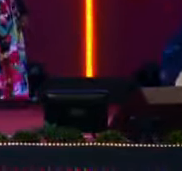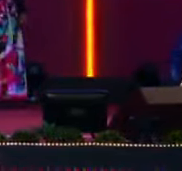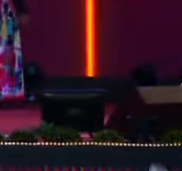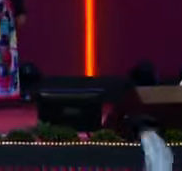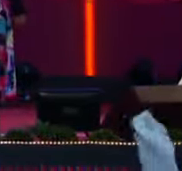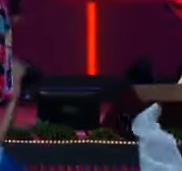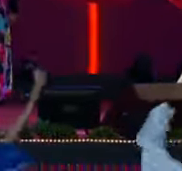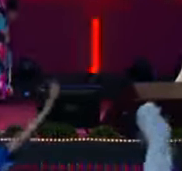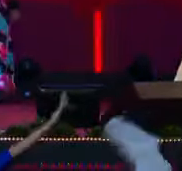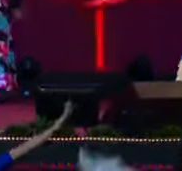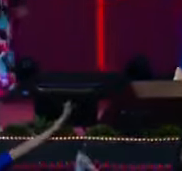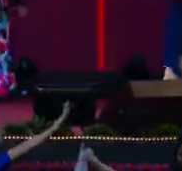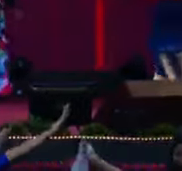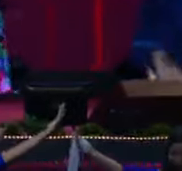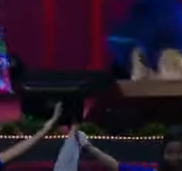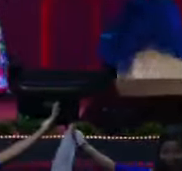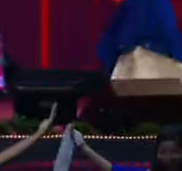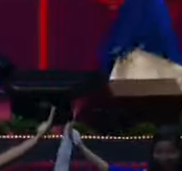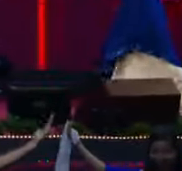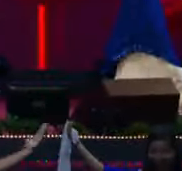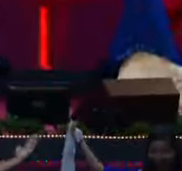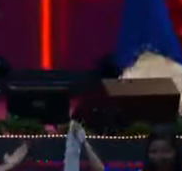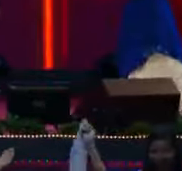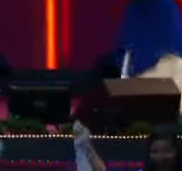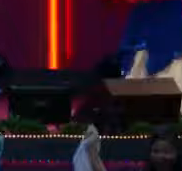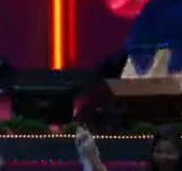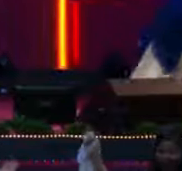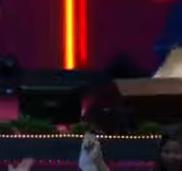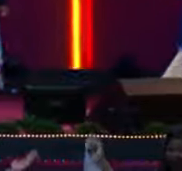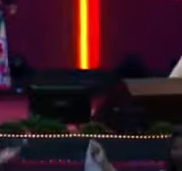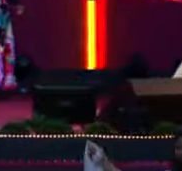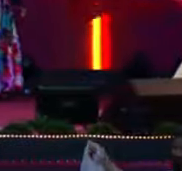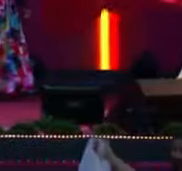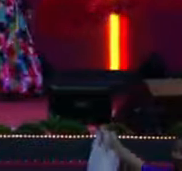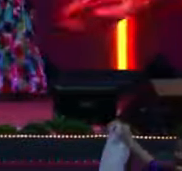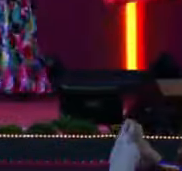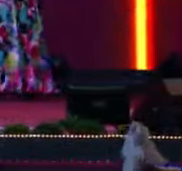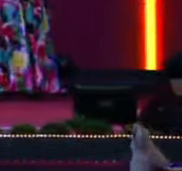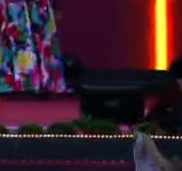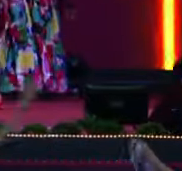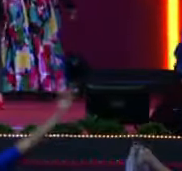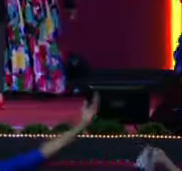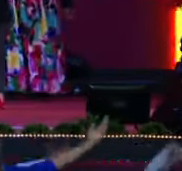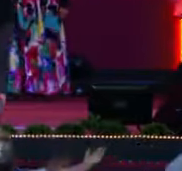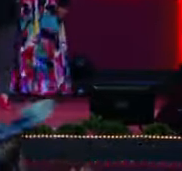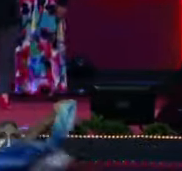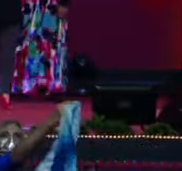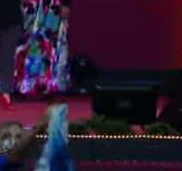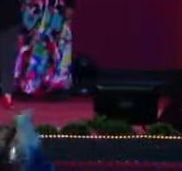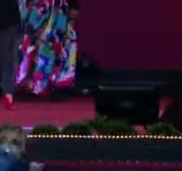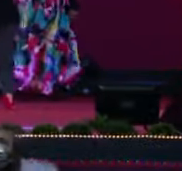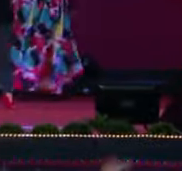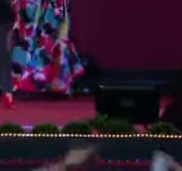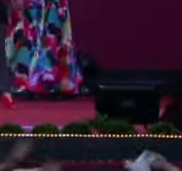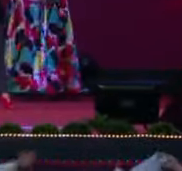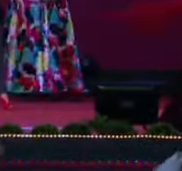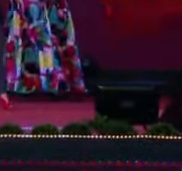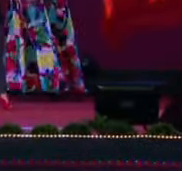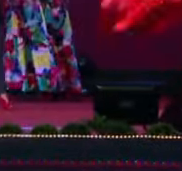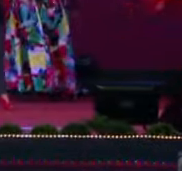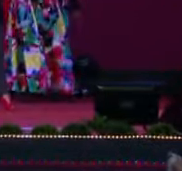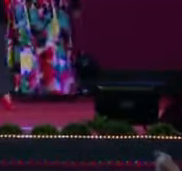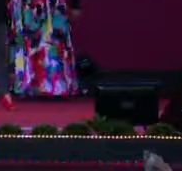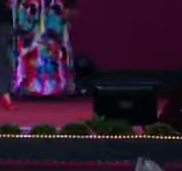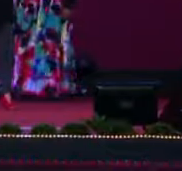tu debilidad Dios perfecciona su obra. Alguien diga amén. La gente ha dicho no puedes porque eres débil. Dios te dice